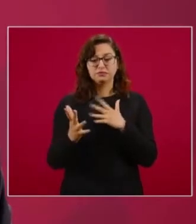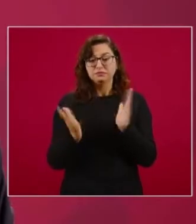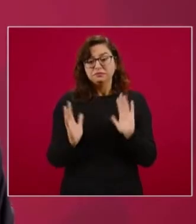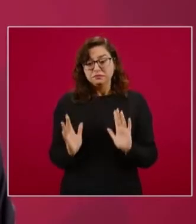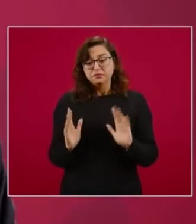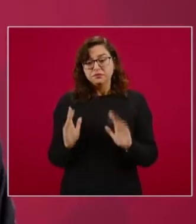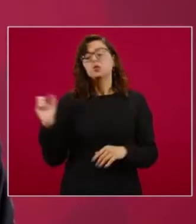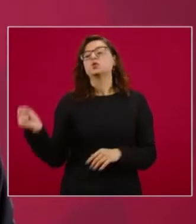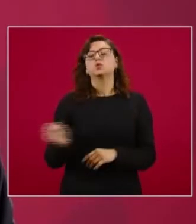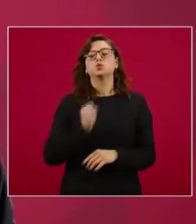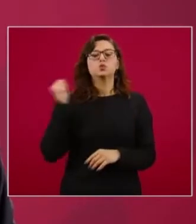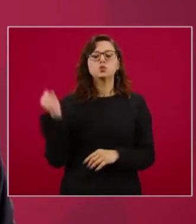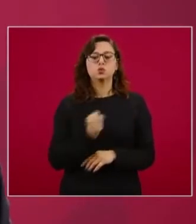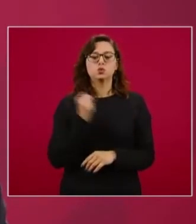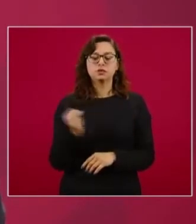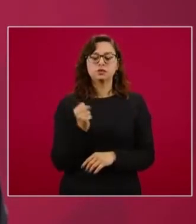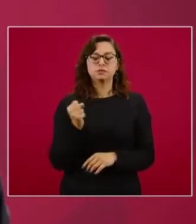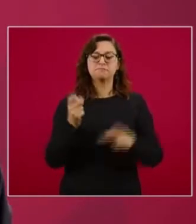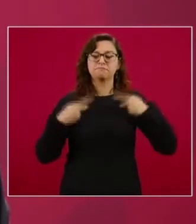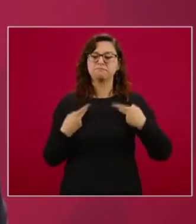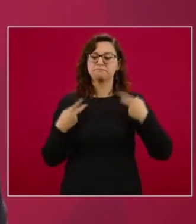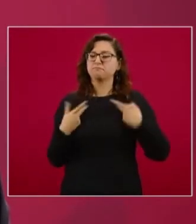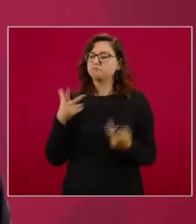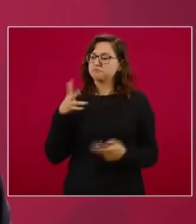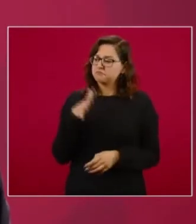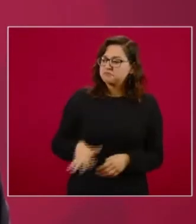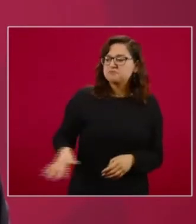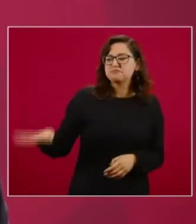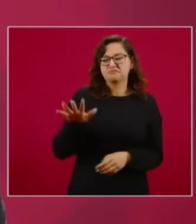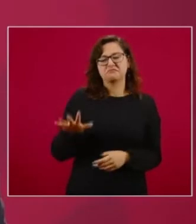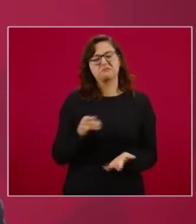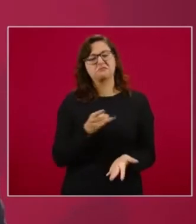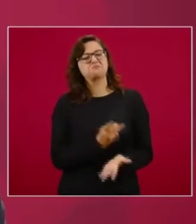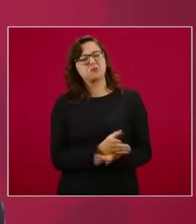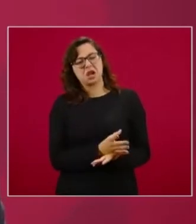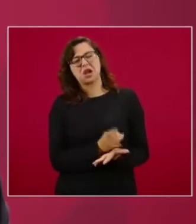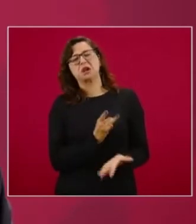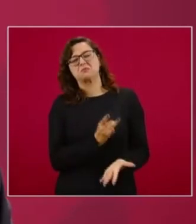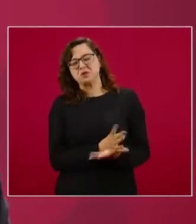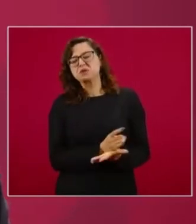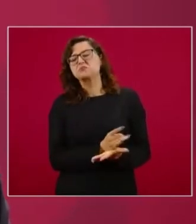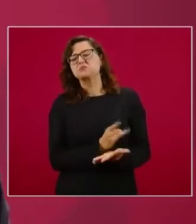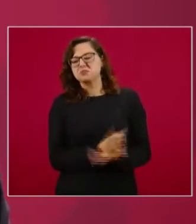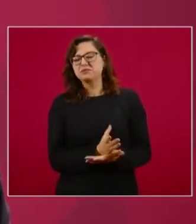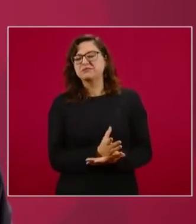Afortunadamente, es la gente la que